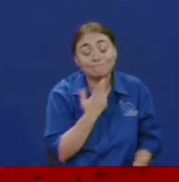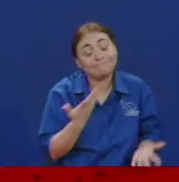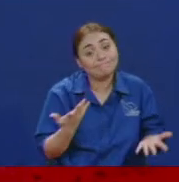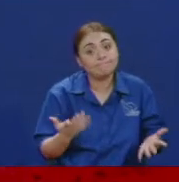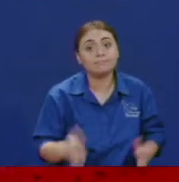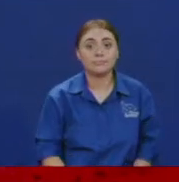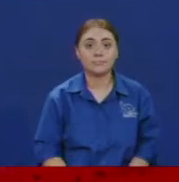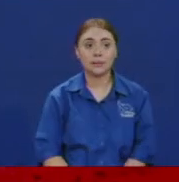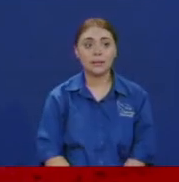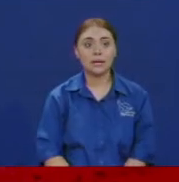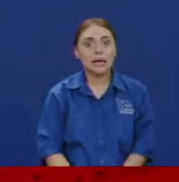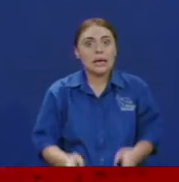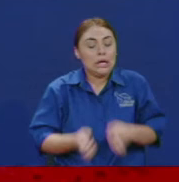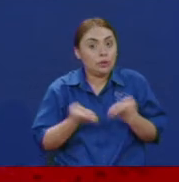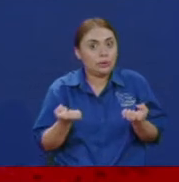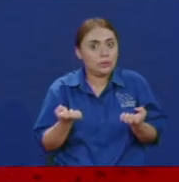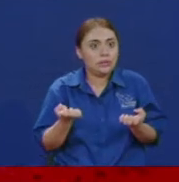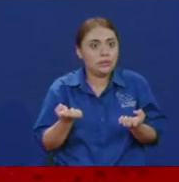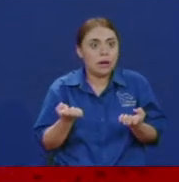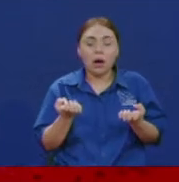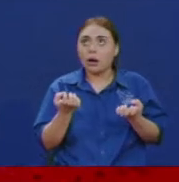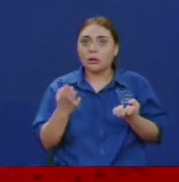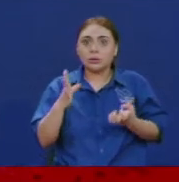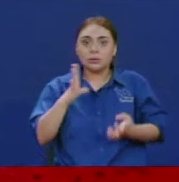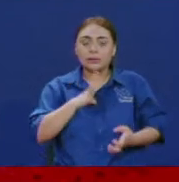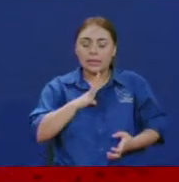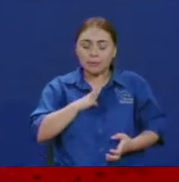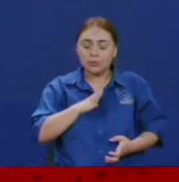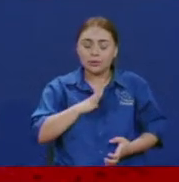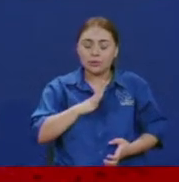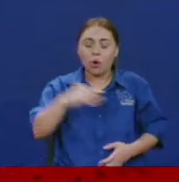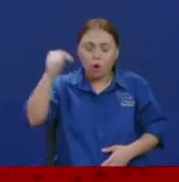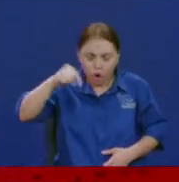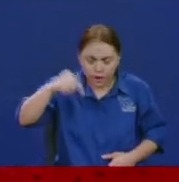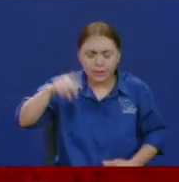Entonces aquí lo primero es Santa Cena. Santa Cena.